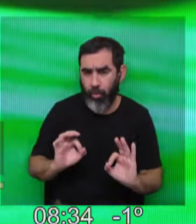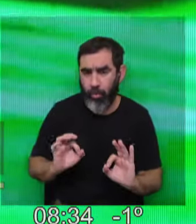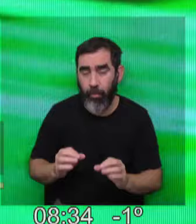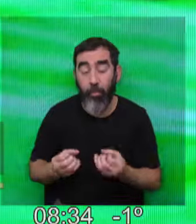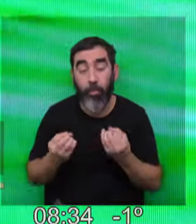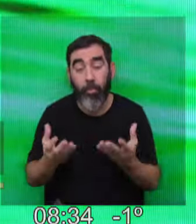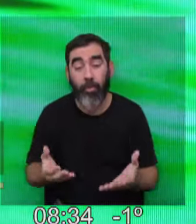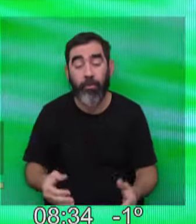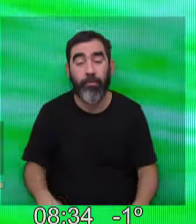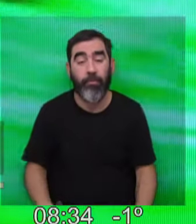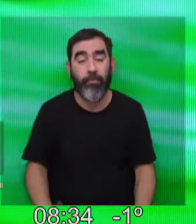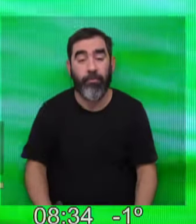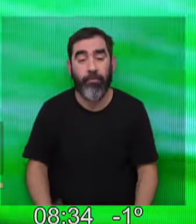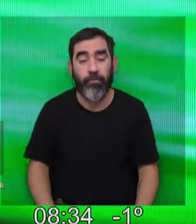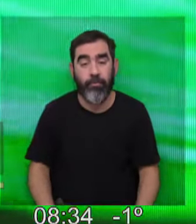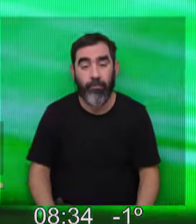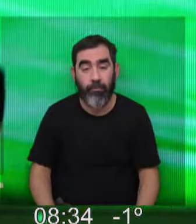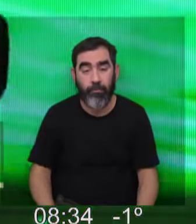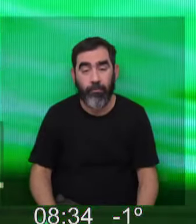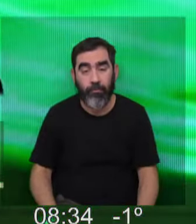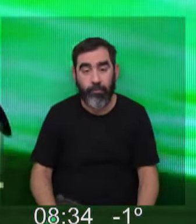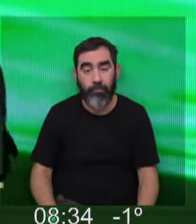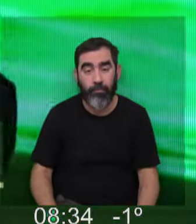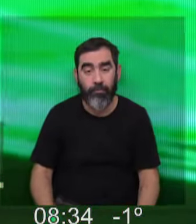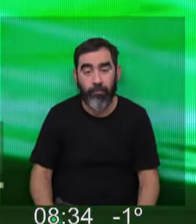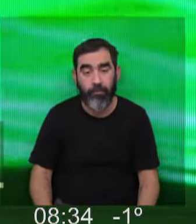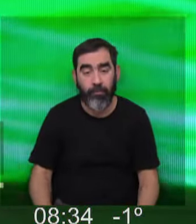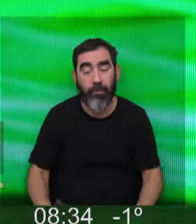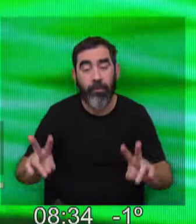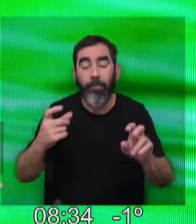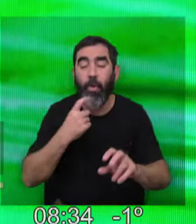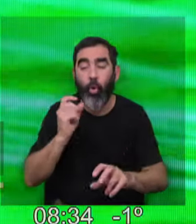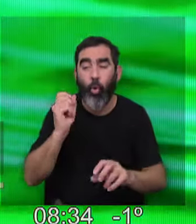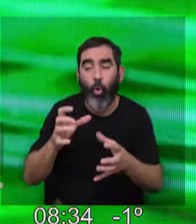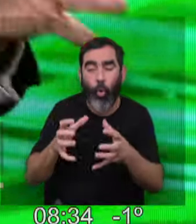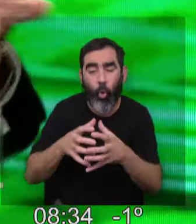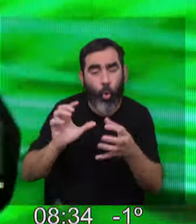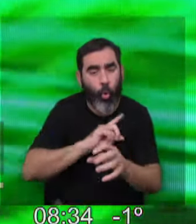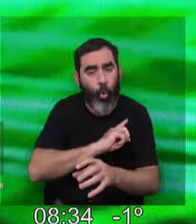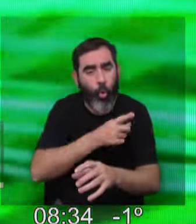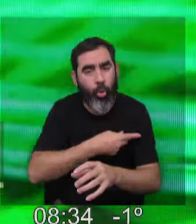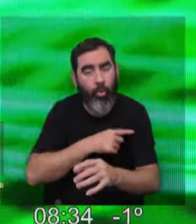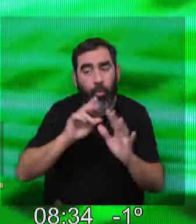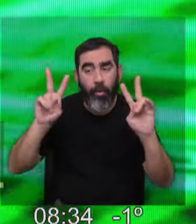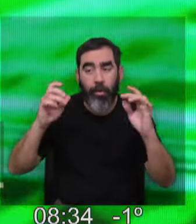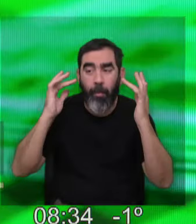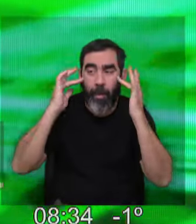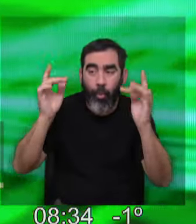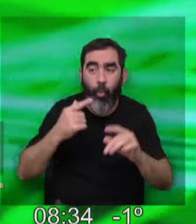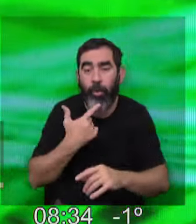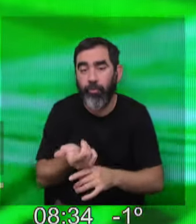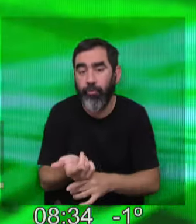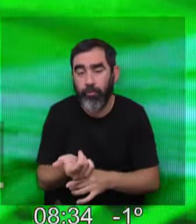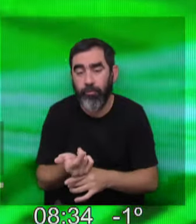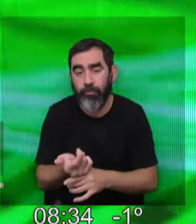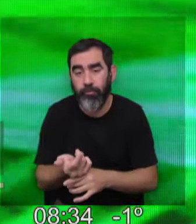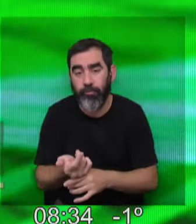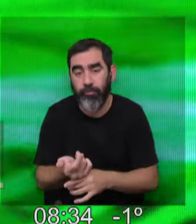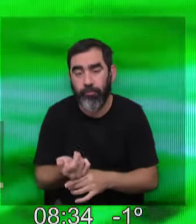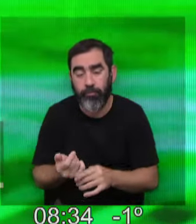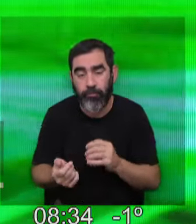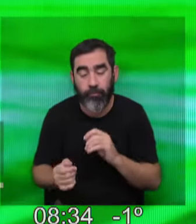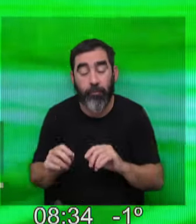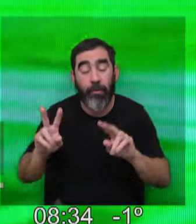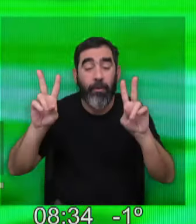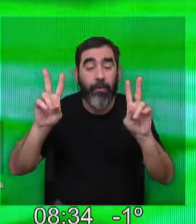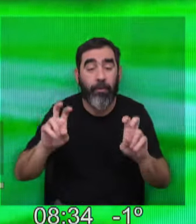¿Por qué? Porque uno dice, bueno, lo que es la esencia del Partido Colorado, en materia de educación, por ejemplo, del tema